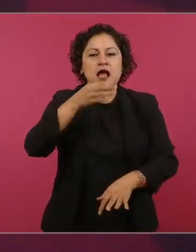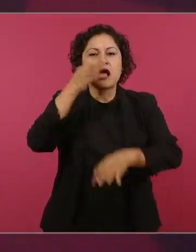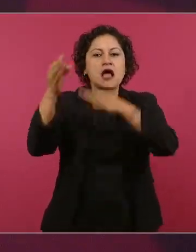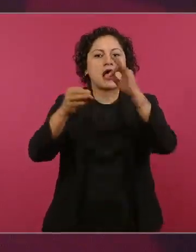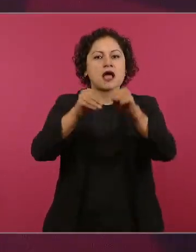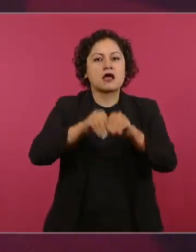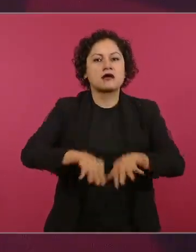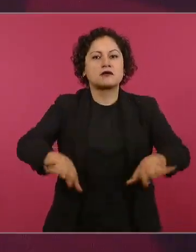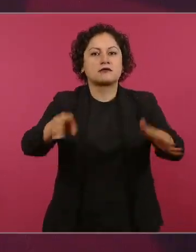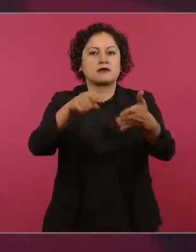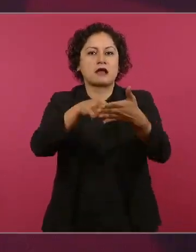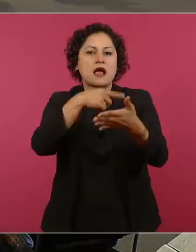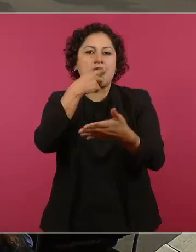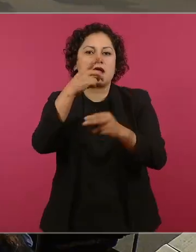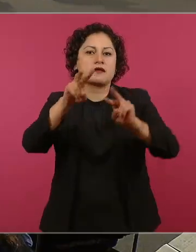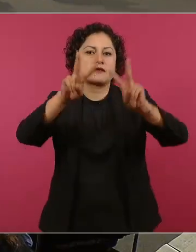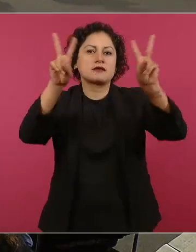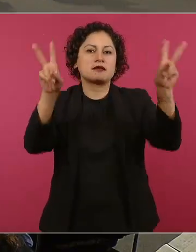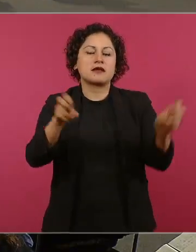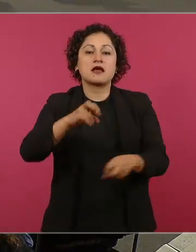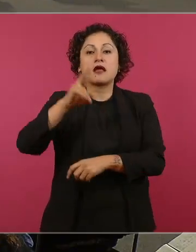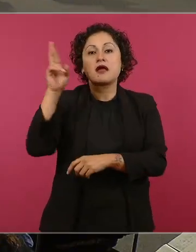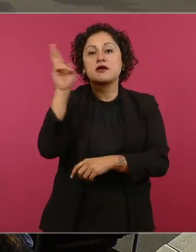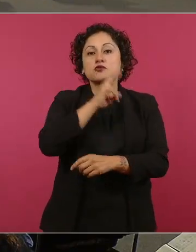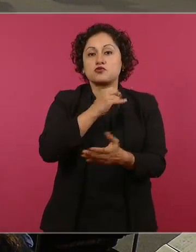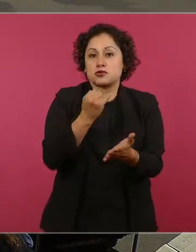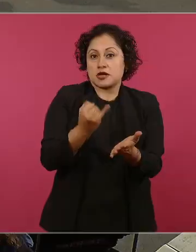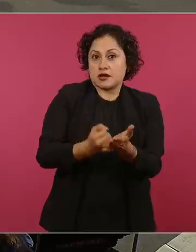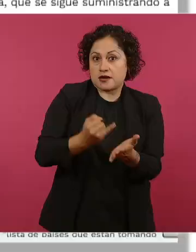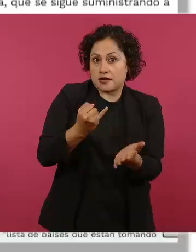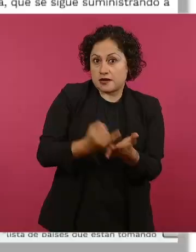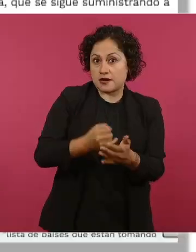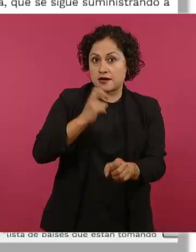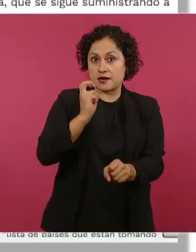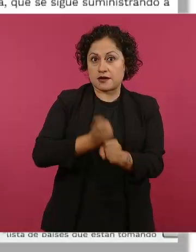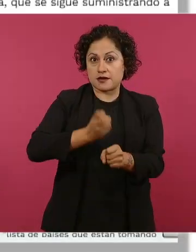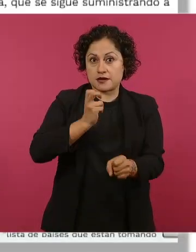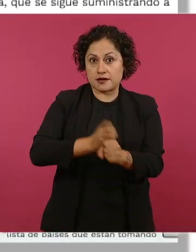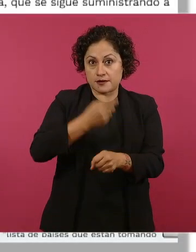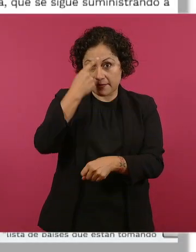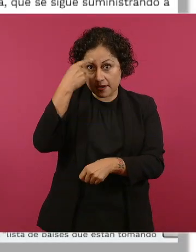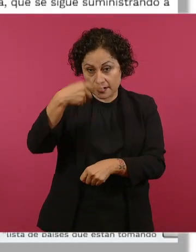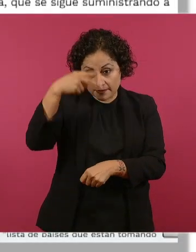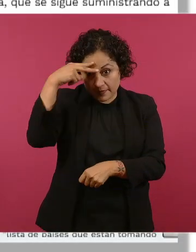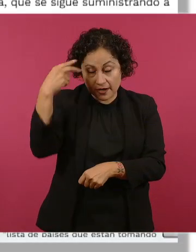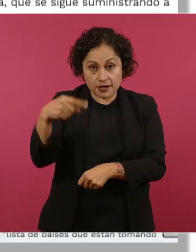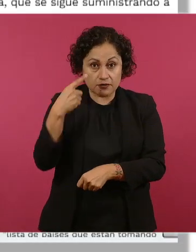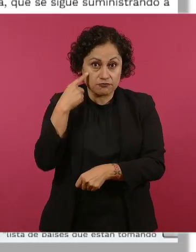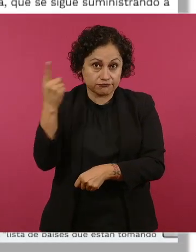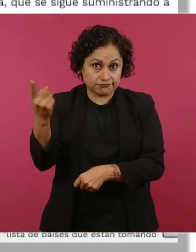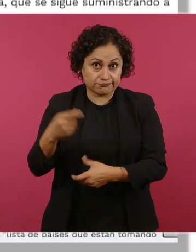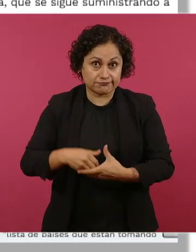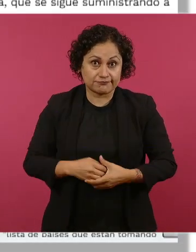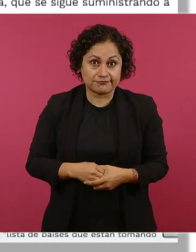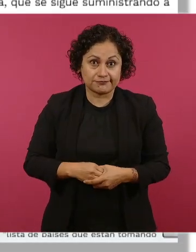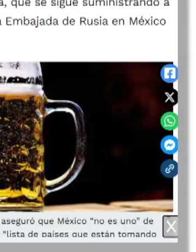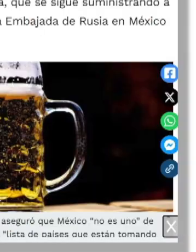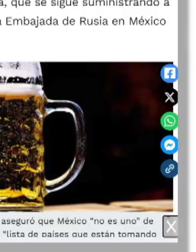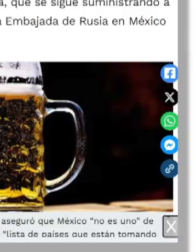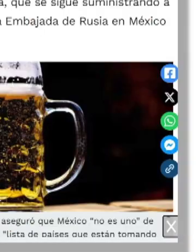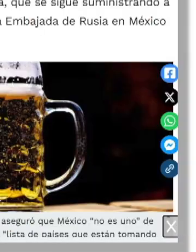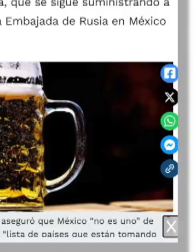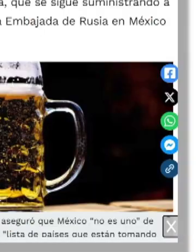Rusia aumenta aranceles a la importación de cerveza de países inamistosos, en la que asegura que esto va a afectar a